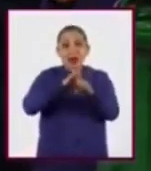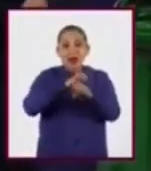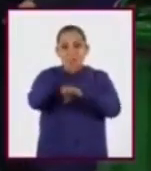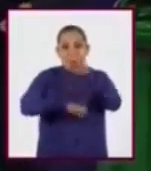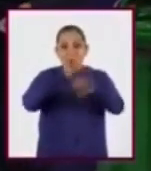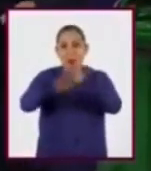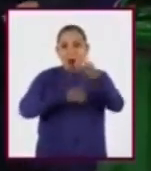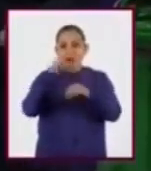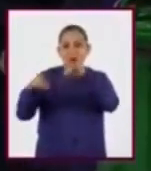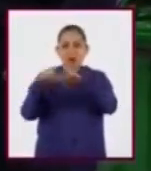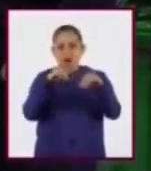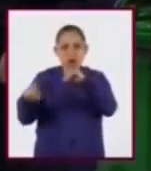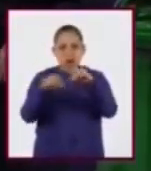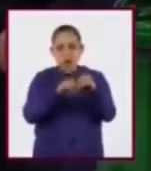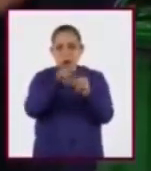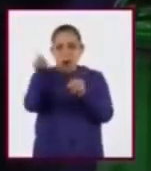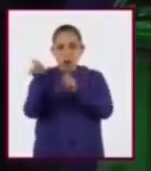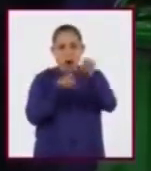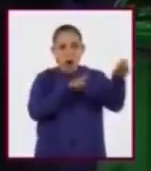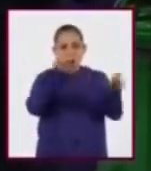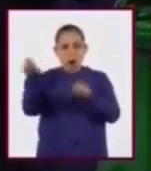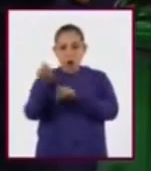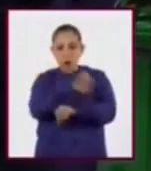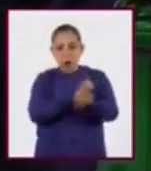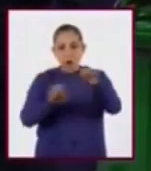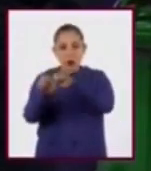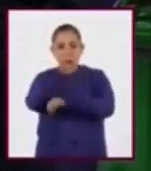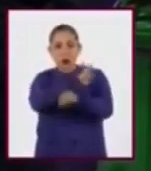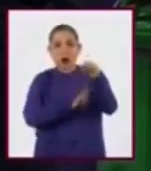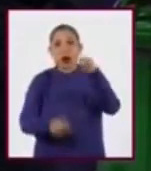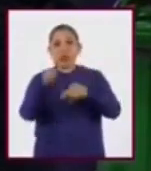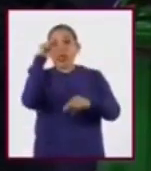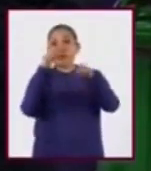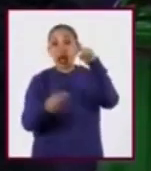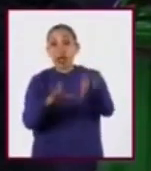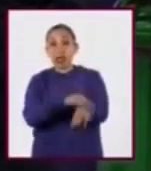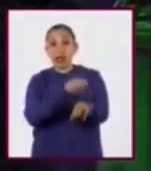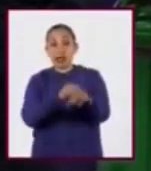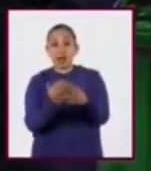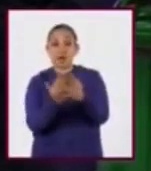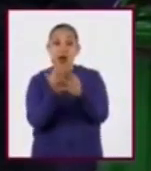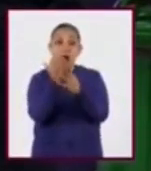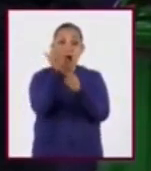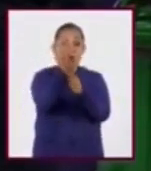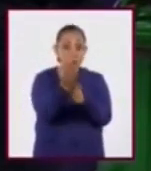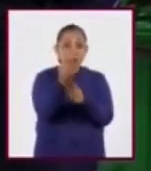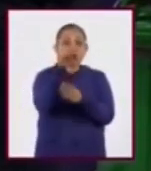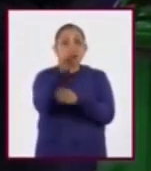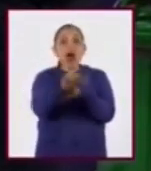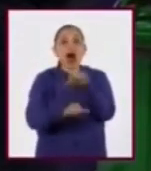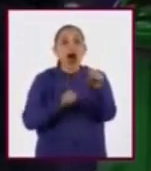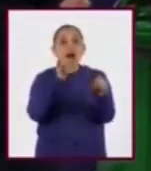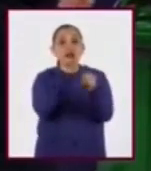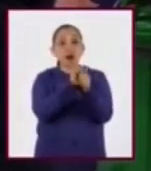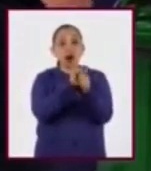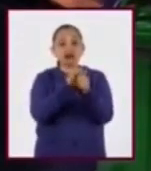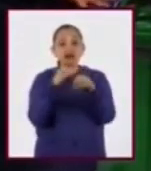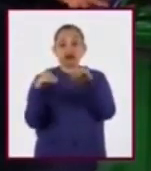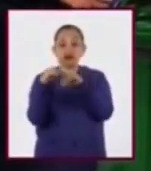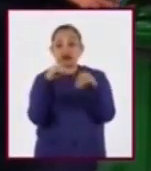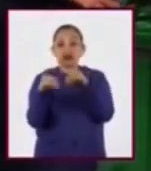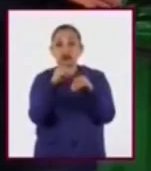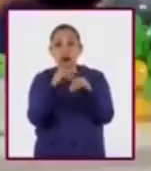excitan y saltan de una órbita a otra con un nivel de energía mayor. Los átomos excitados son